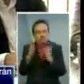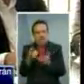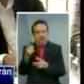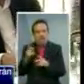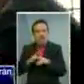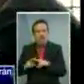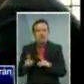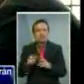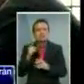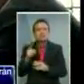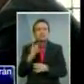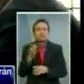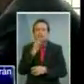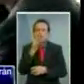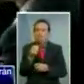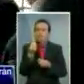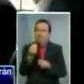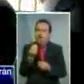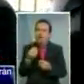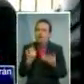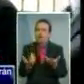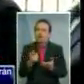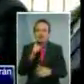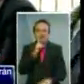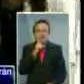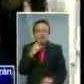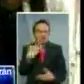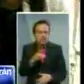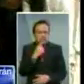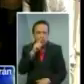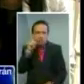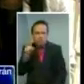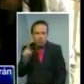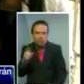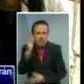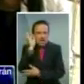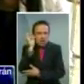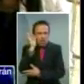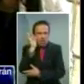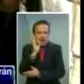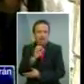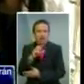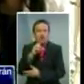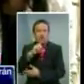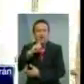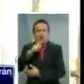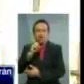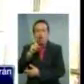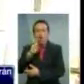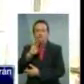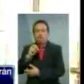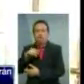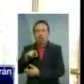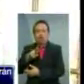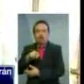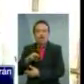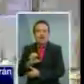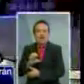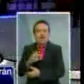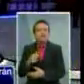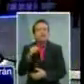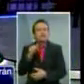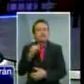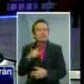que usted dice que sería bueno tener, ¿la tendrán con Lawrence Goulburn? No lo hemos conversado, no está dentro de la